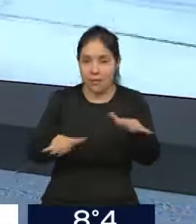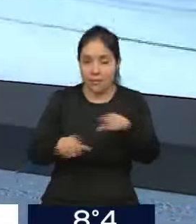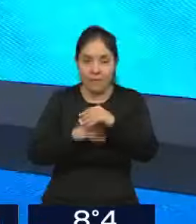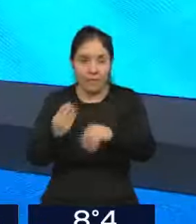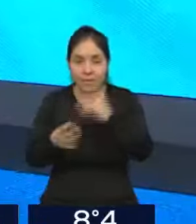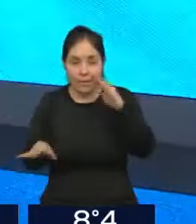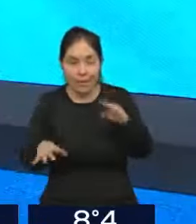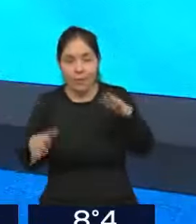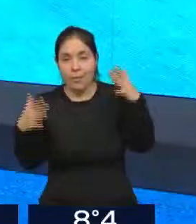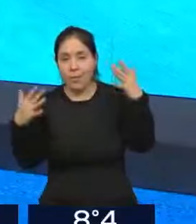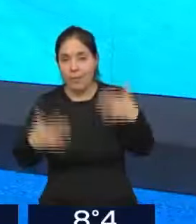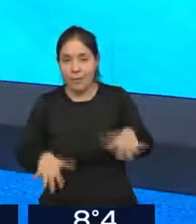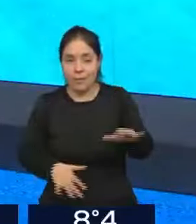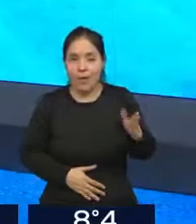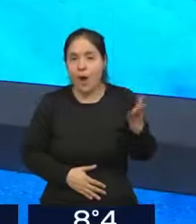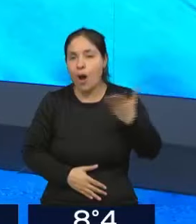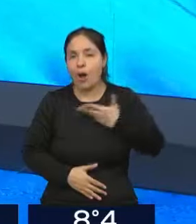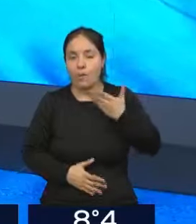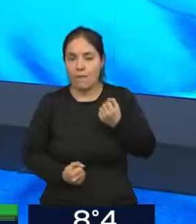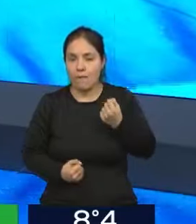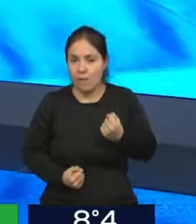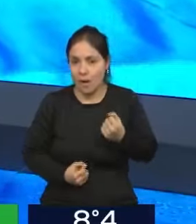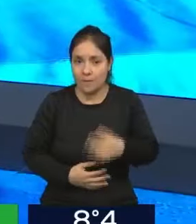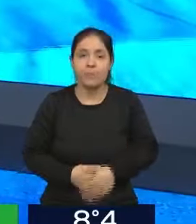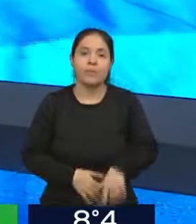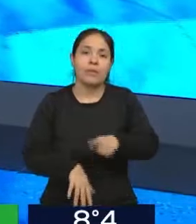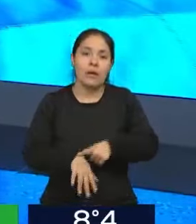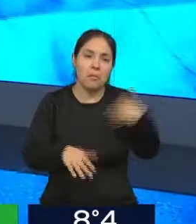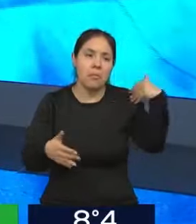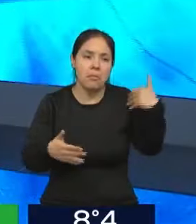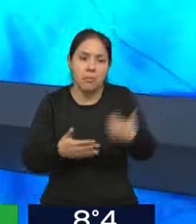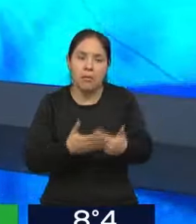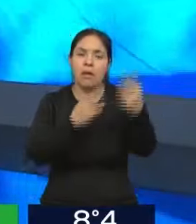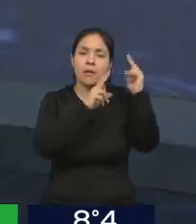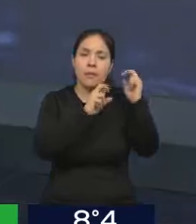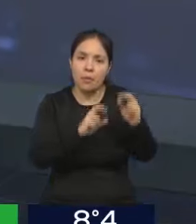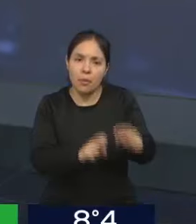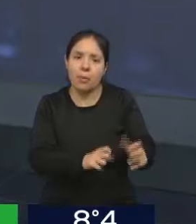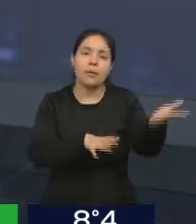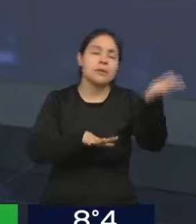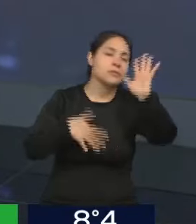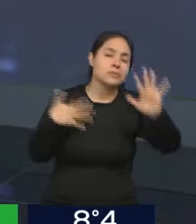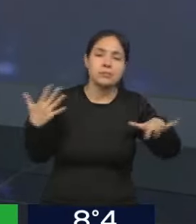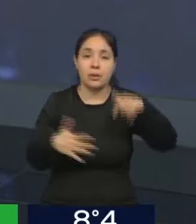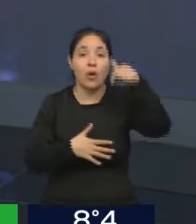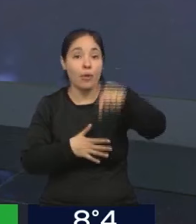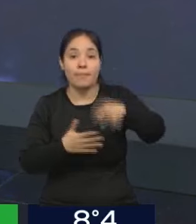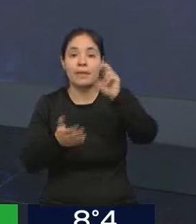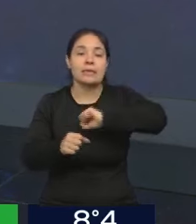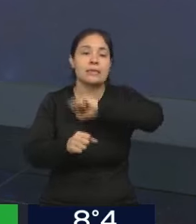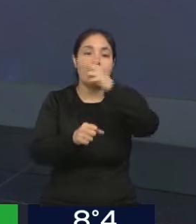tiempo recorrido, a pesar de los peritajes, a pesar de las idas y las vueltas, hoy se realizó la